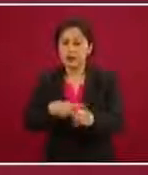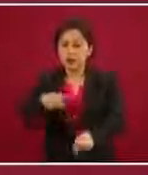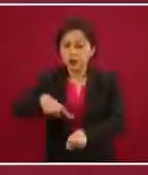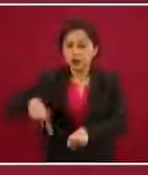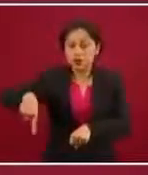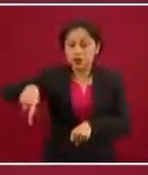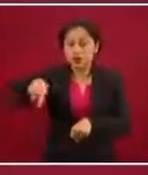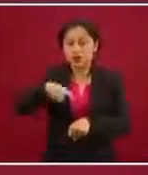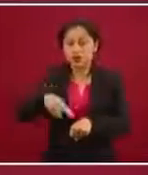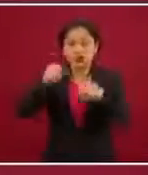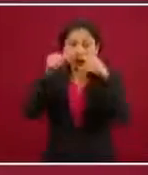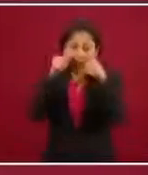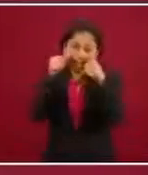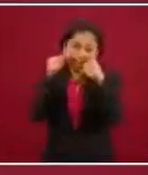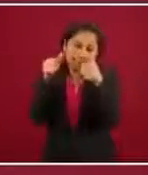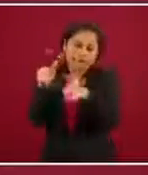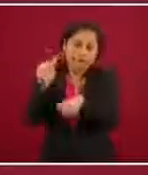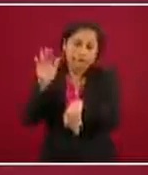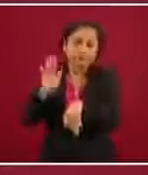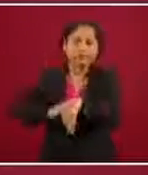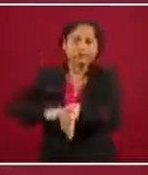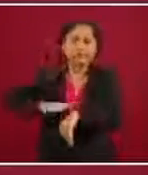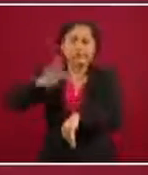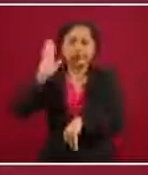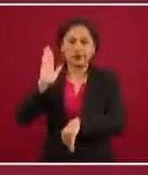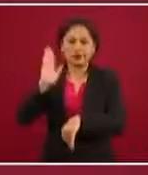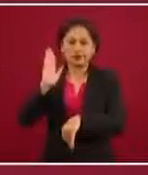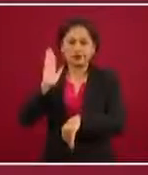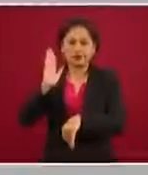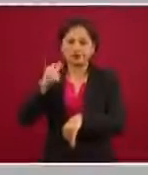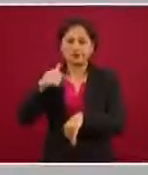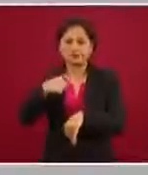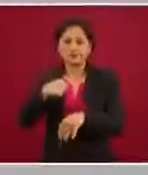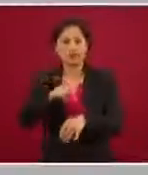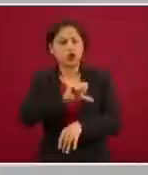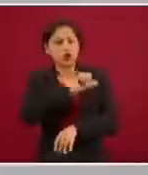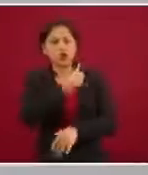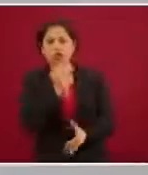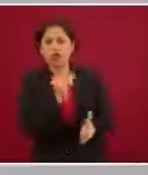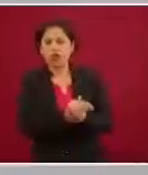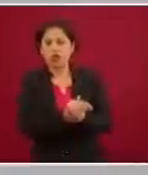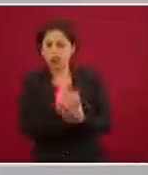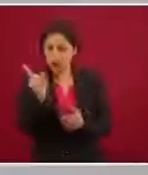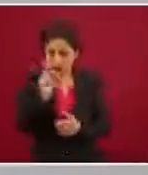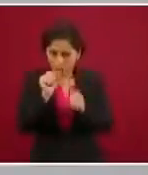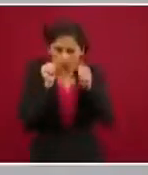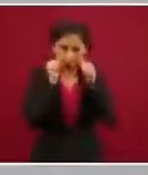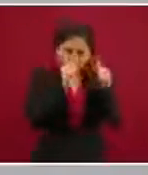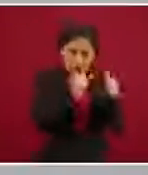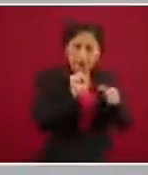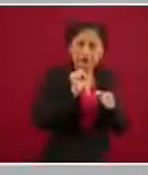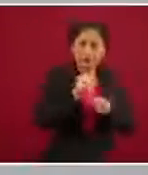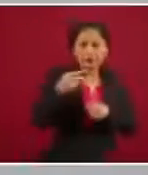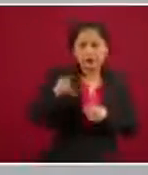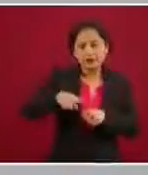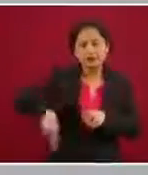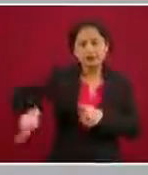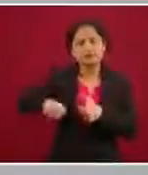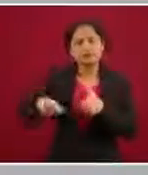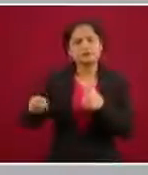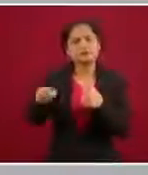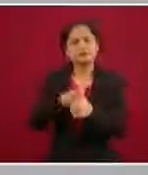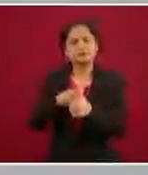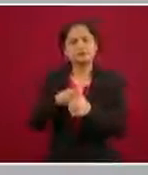de atención mayor que debemos dar, no excluyendo a los demás, pero sí esa necesidad, porque por ahí están las